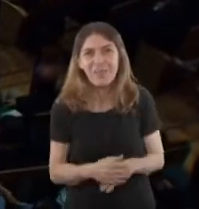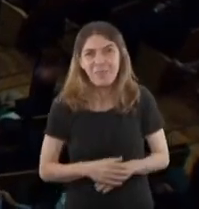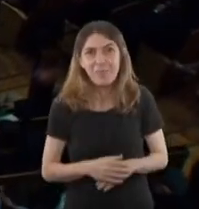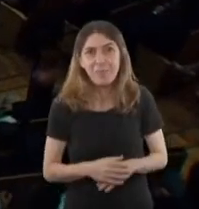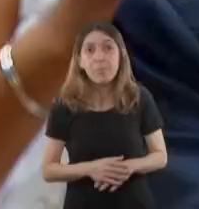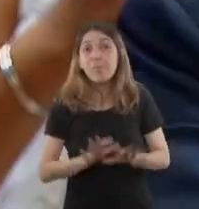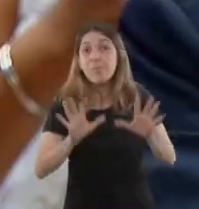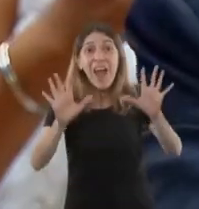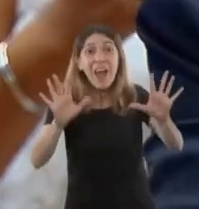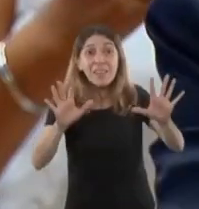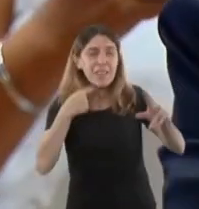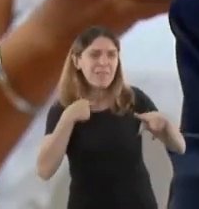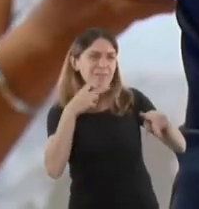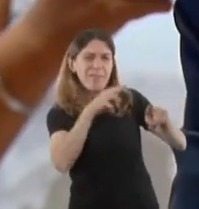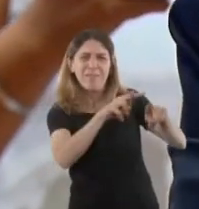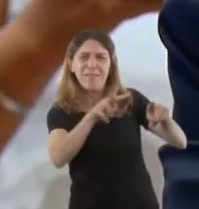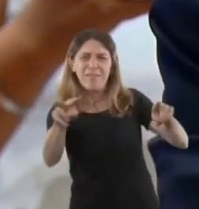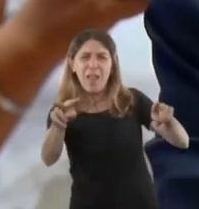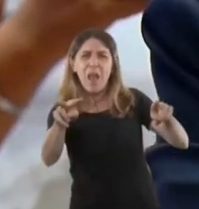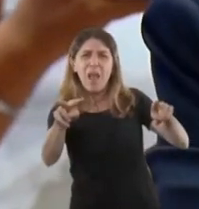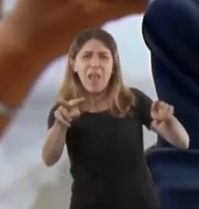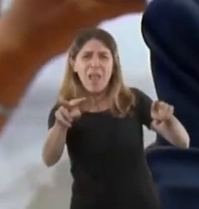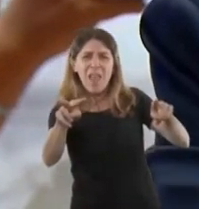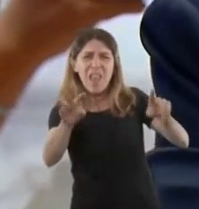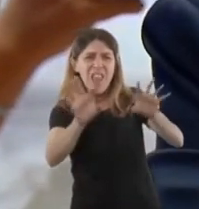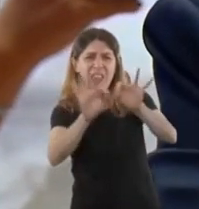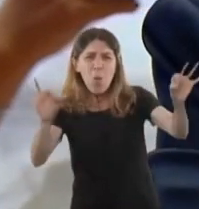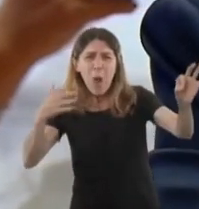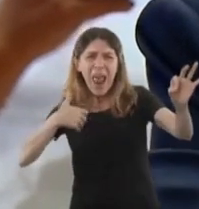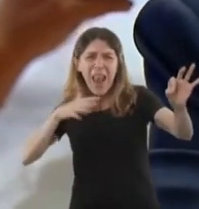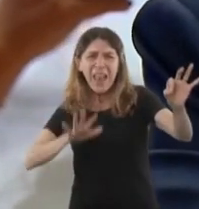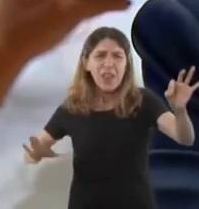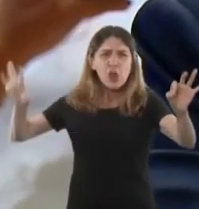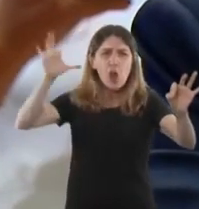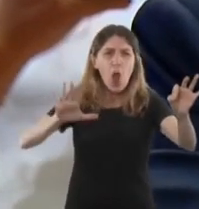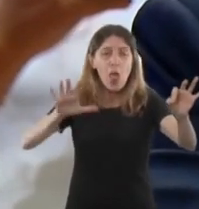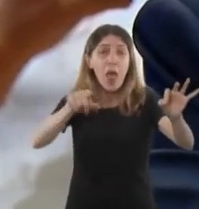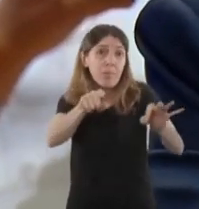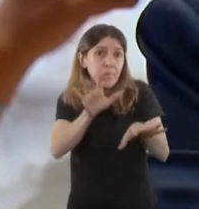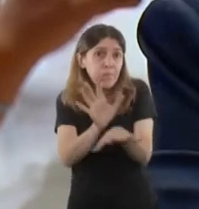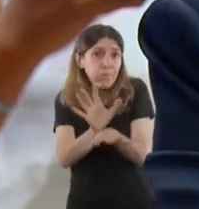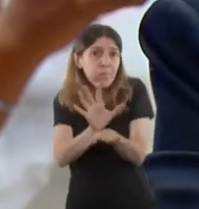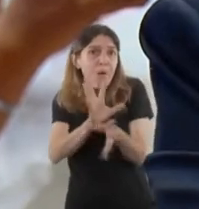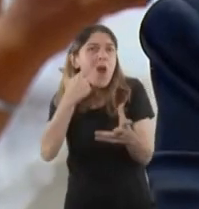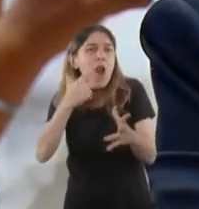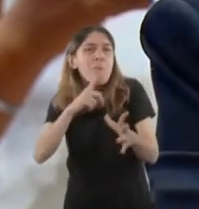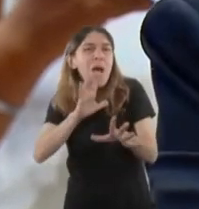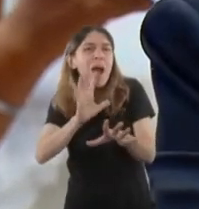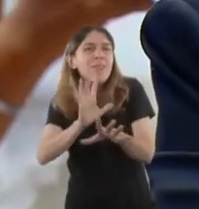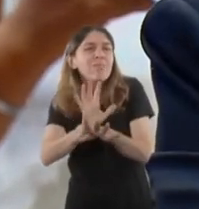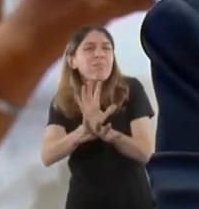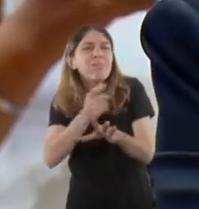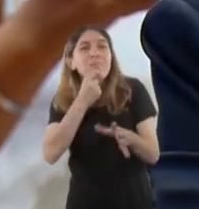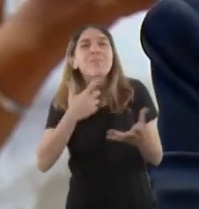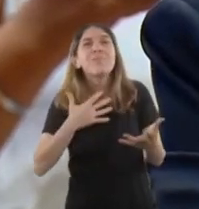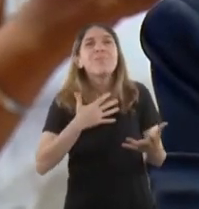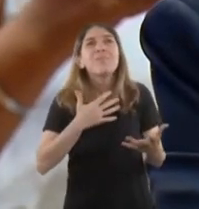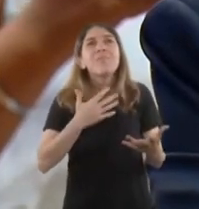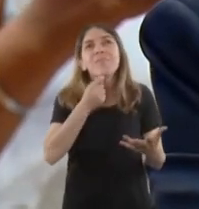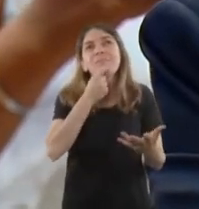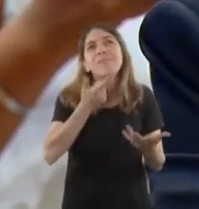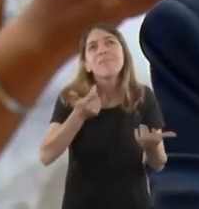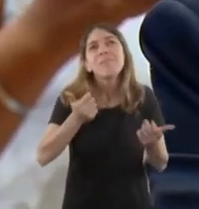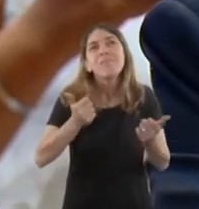en la foto esa argentina que cuando se siente una mesa